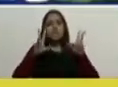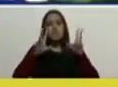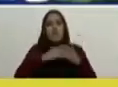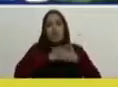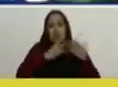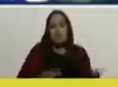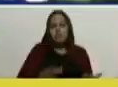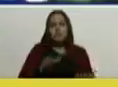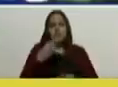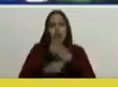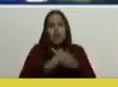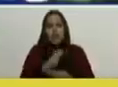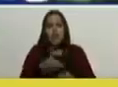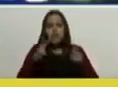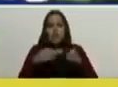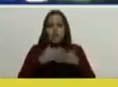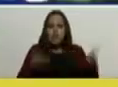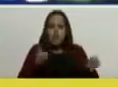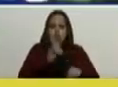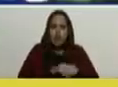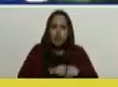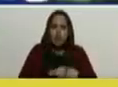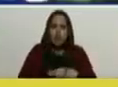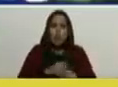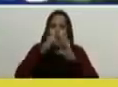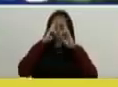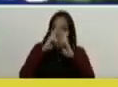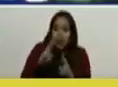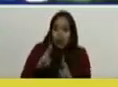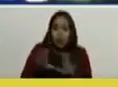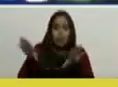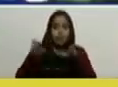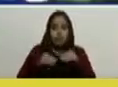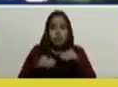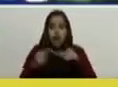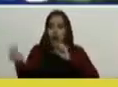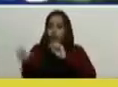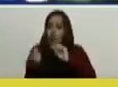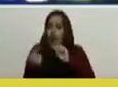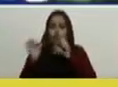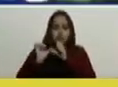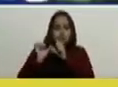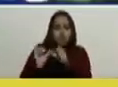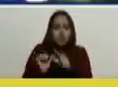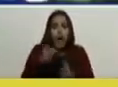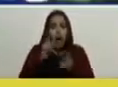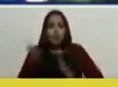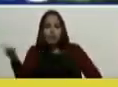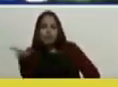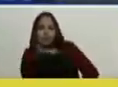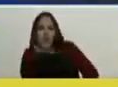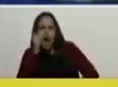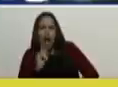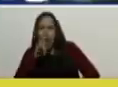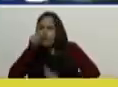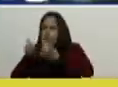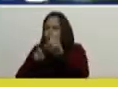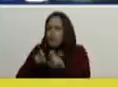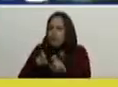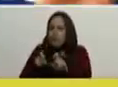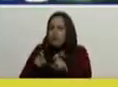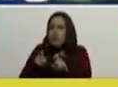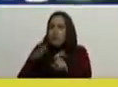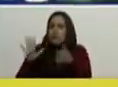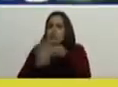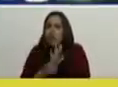etapa con tolerancia, con respeto, con diálogo permanente. Si algunos de ustedes tienen dudas sobre Venezuela,